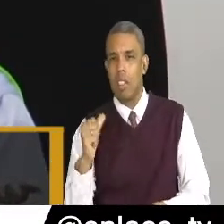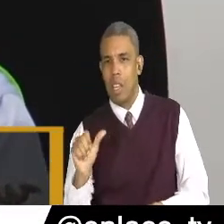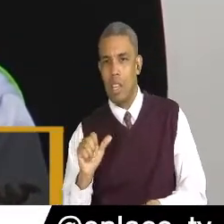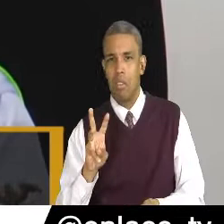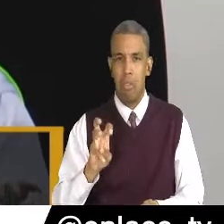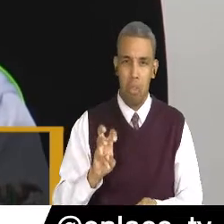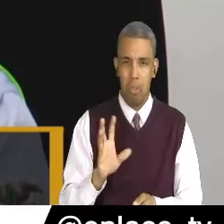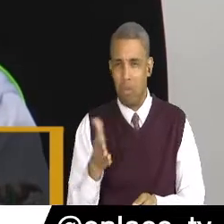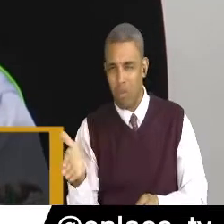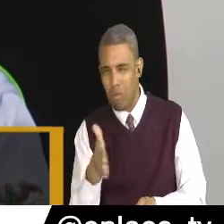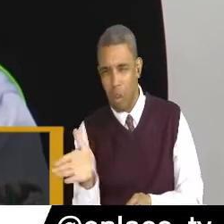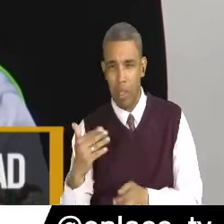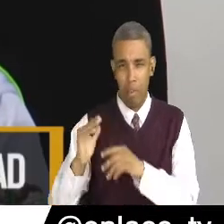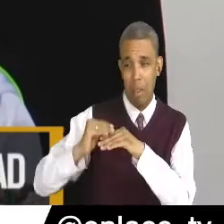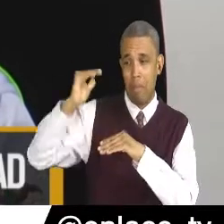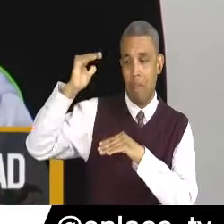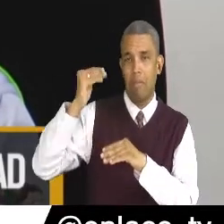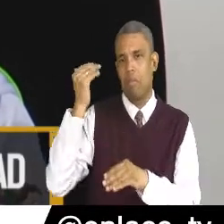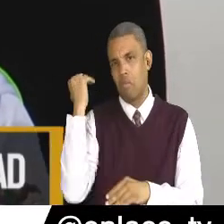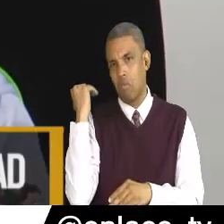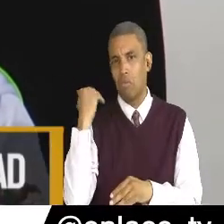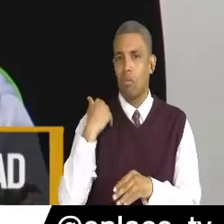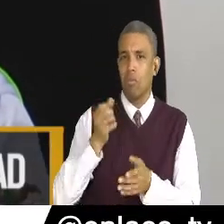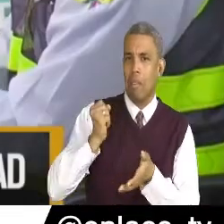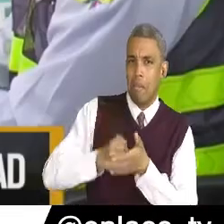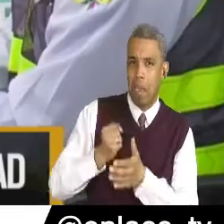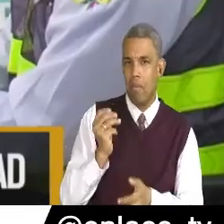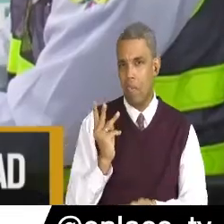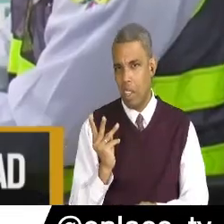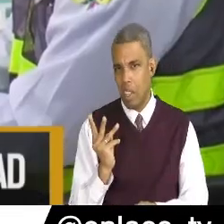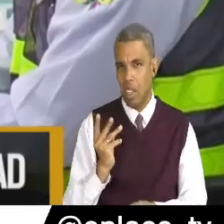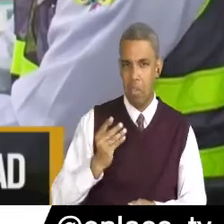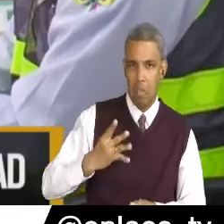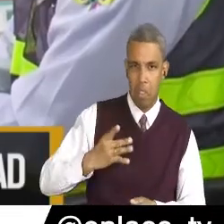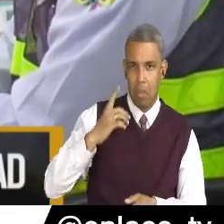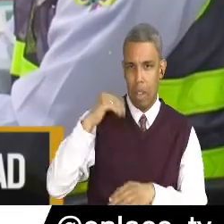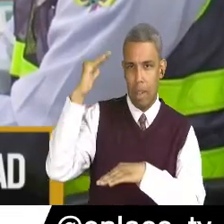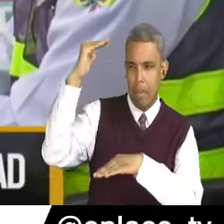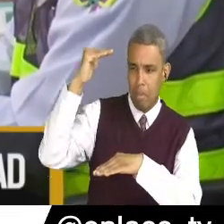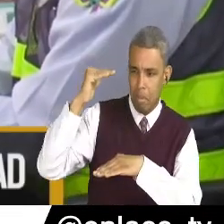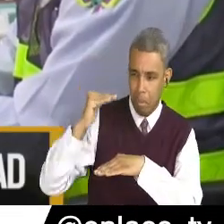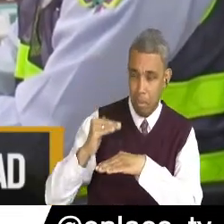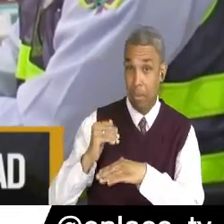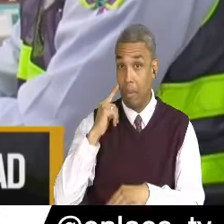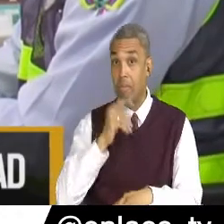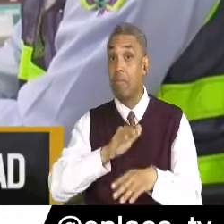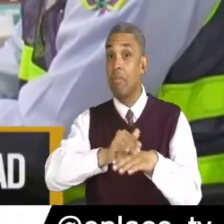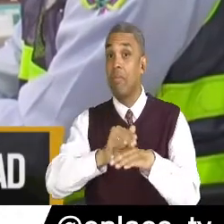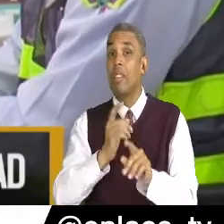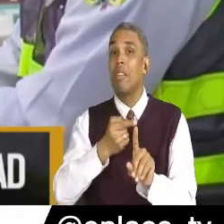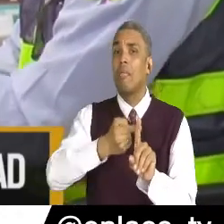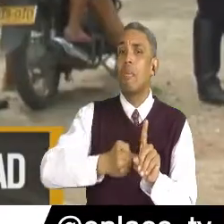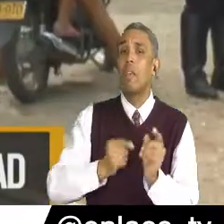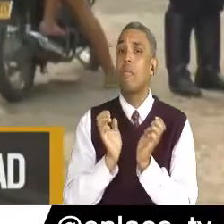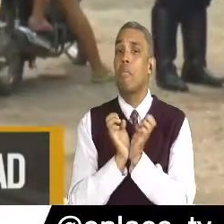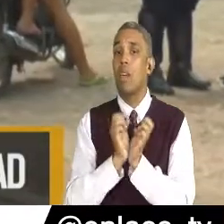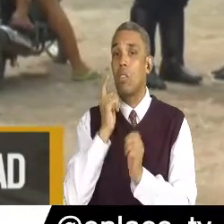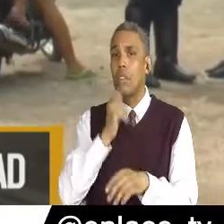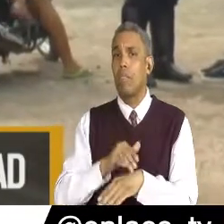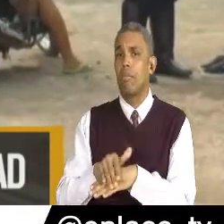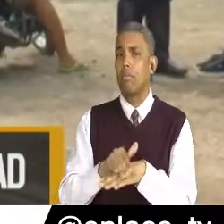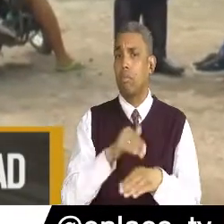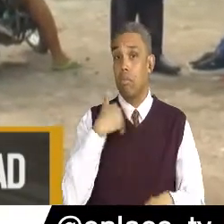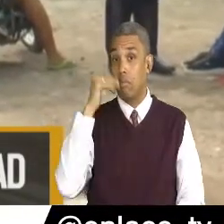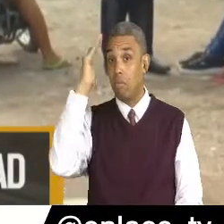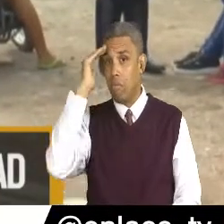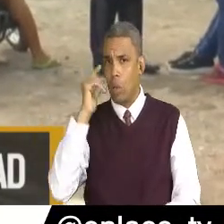semana hemos bajado a 3, 4 accidentes. Se recordó que a partir de mayo próximo habrá en las calles de Barranca Bermeja grupos élite